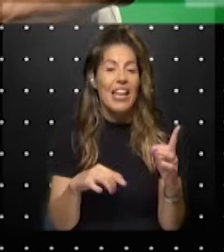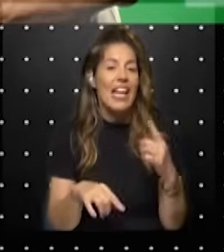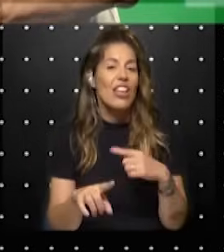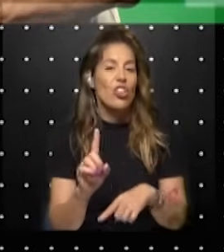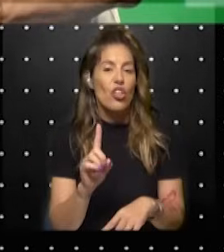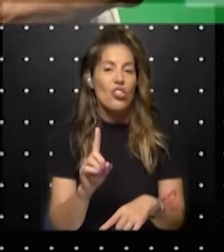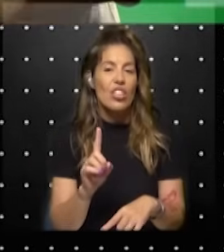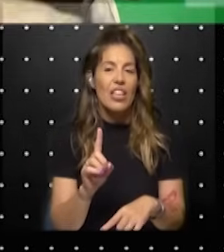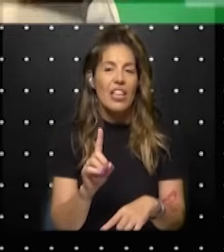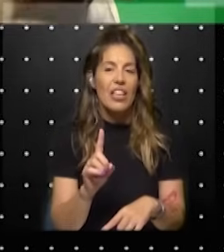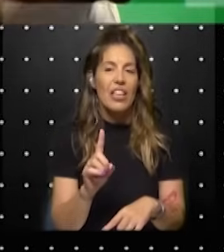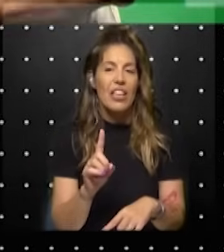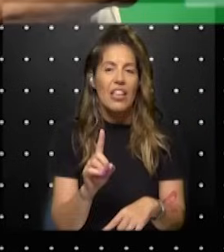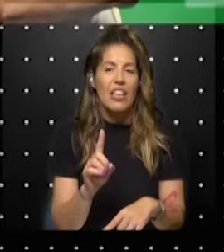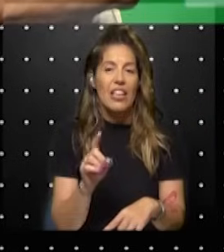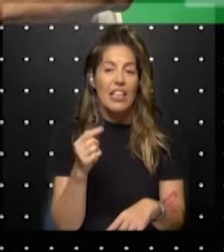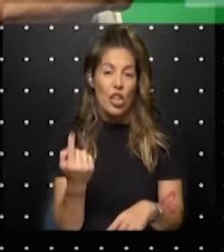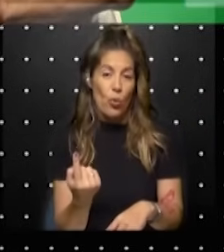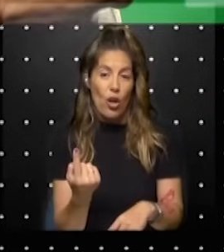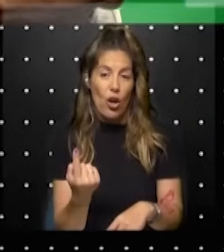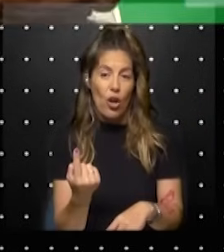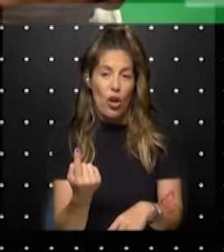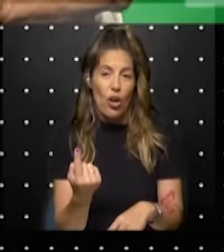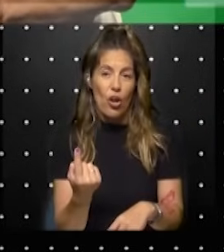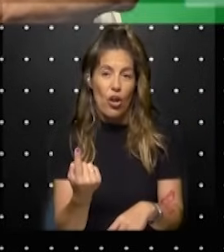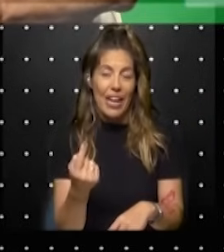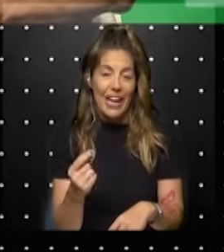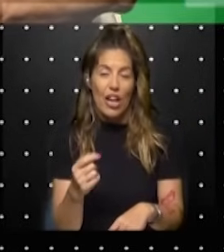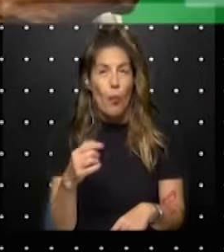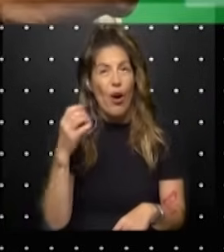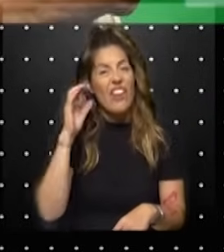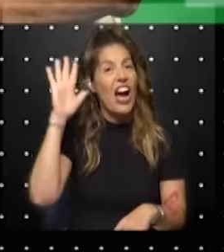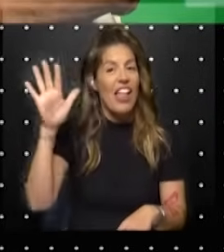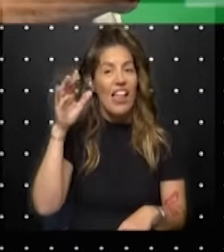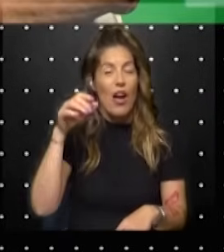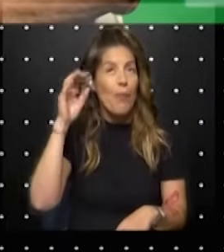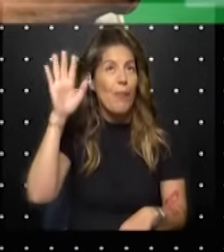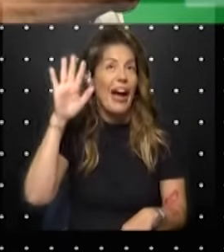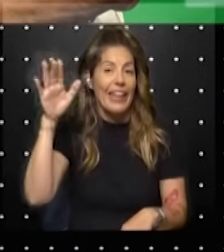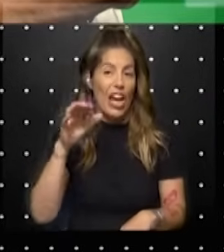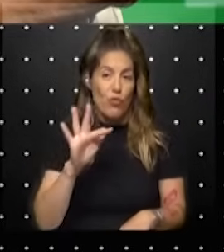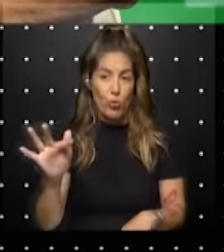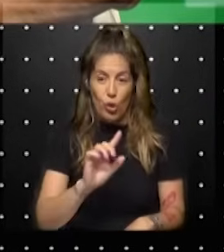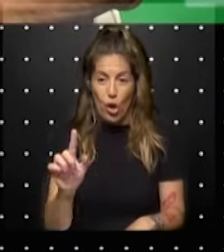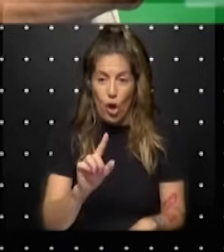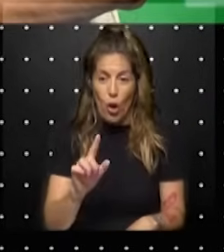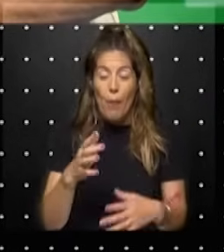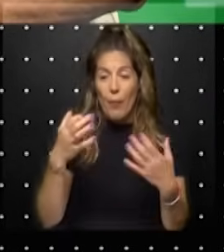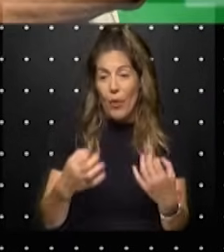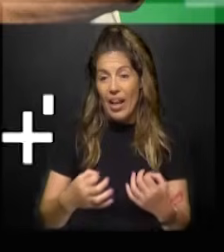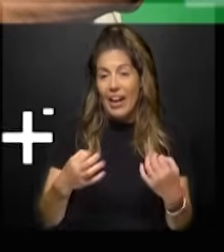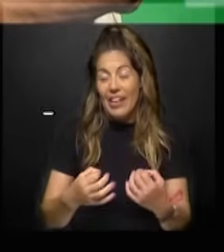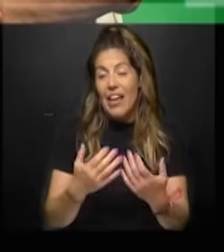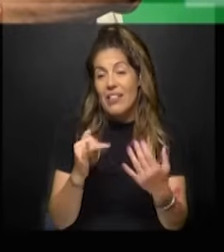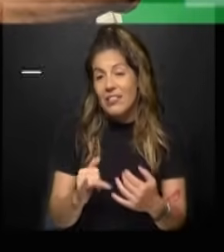Ni Huntington era un profeta, ni la realidad es exactamente lo que dijo, pero sí, es verdad que lo que va